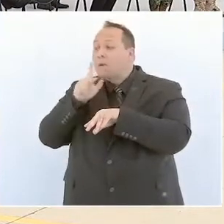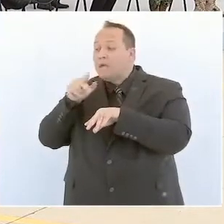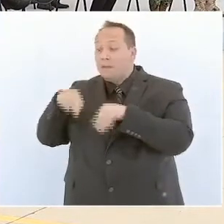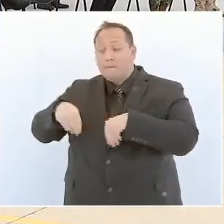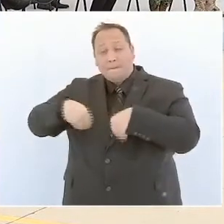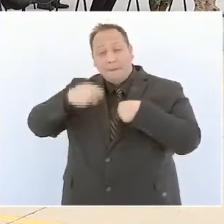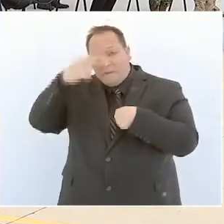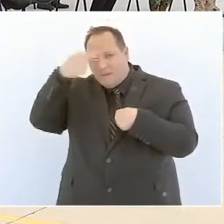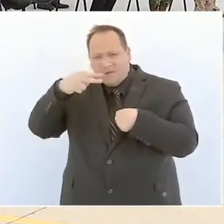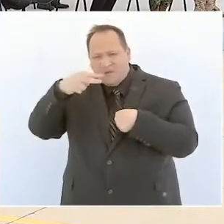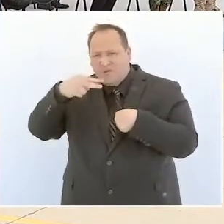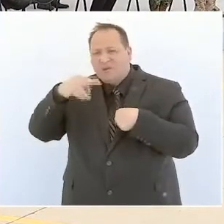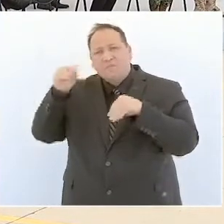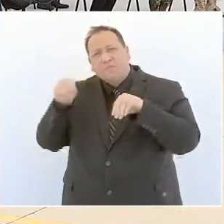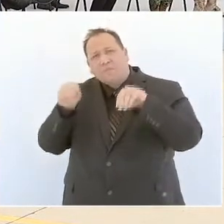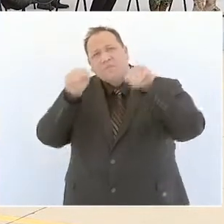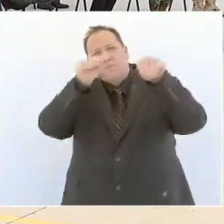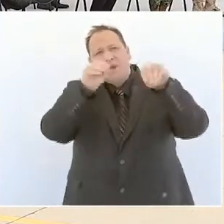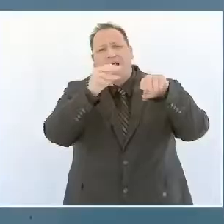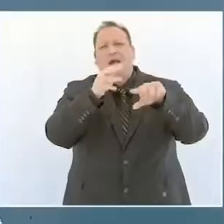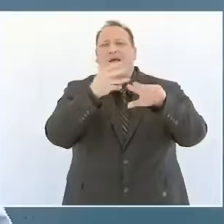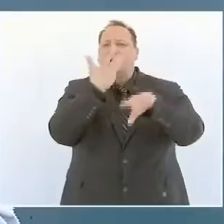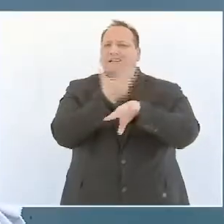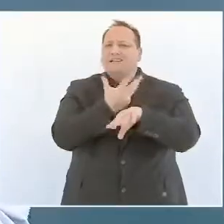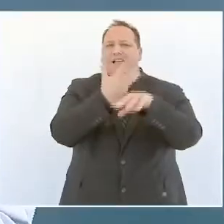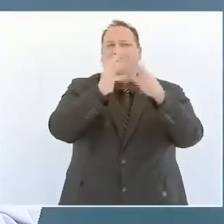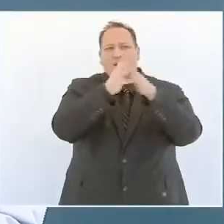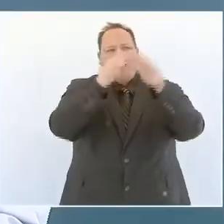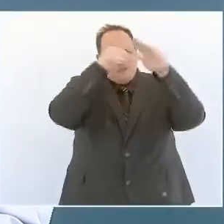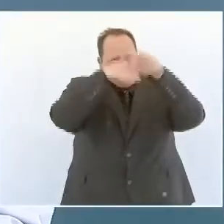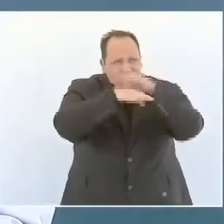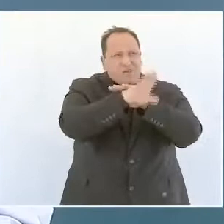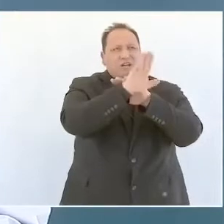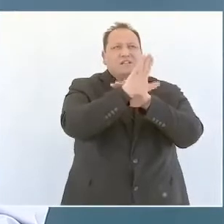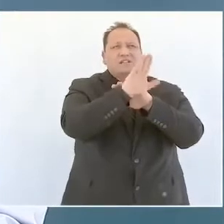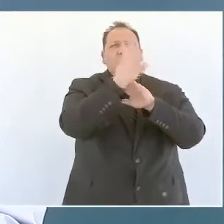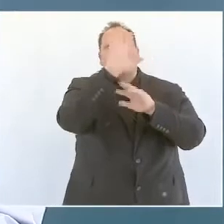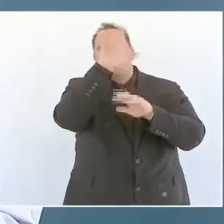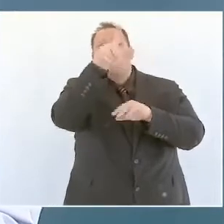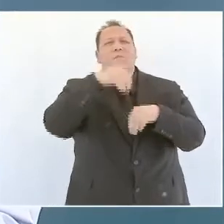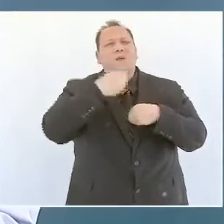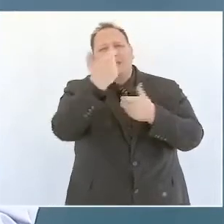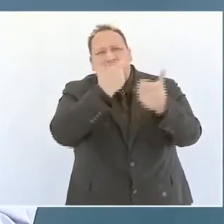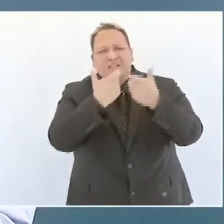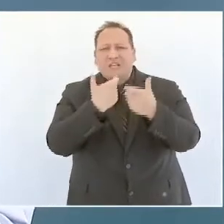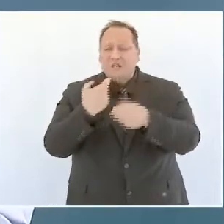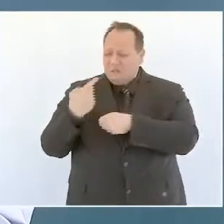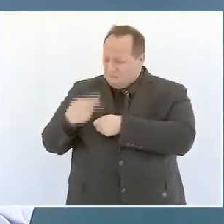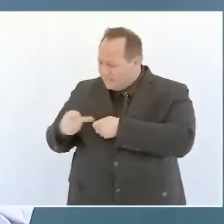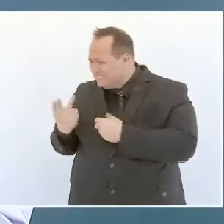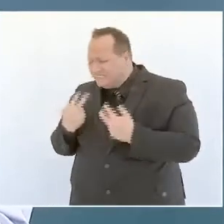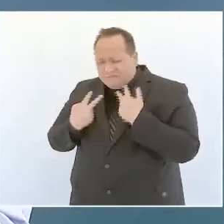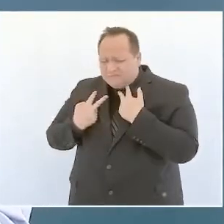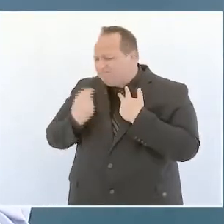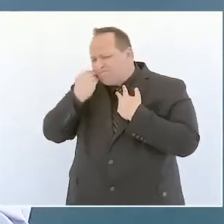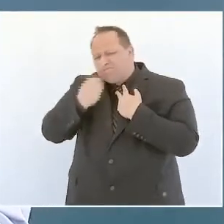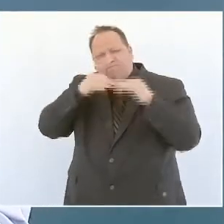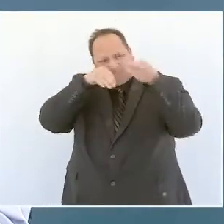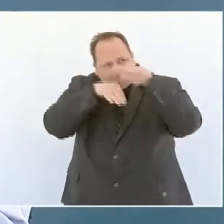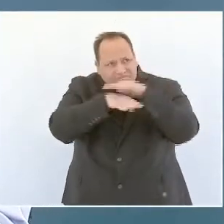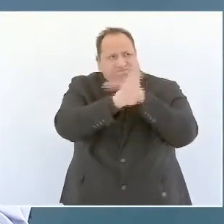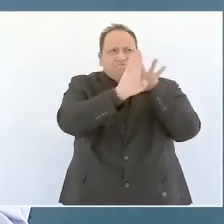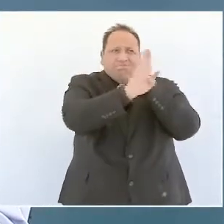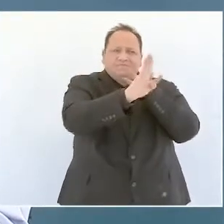prefirieron irse a buscar la vida del otro lado de la frontera, arriesgándolo todo,